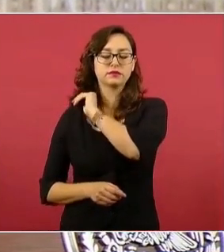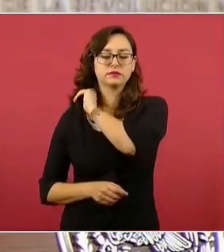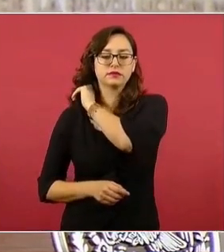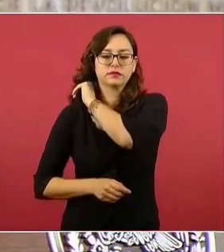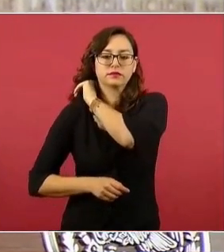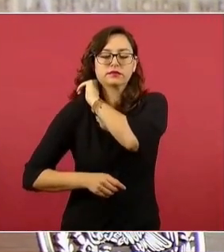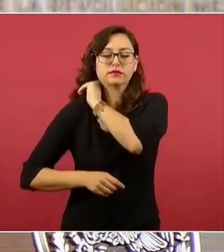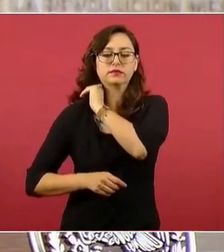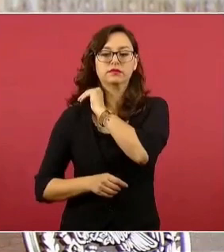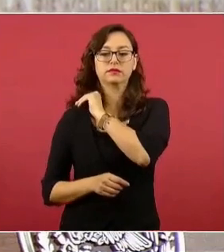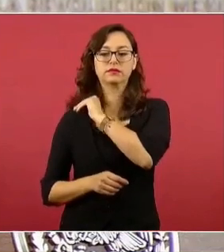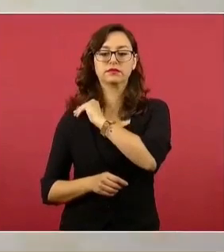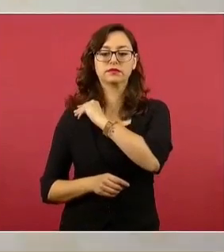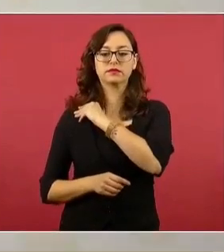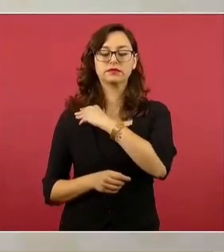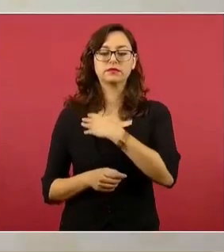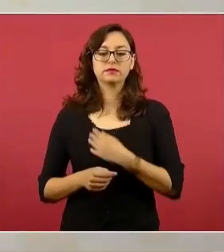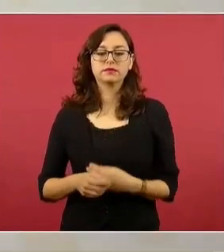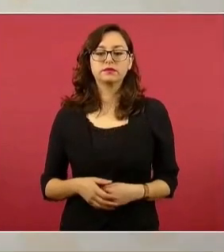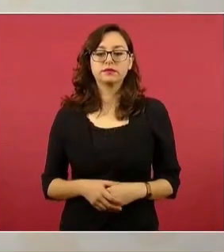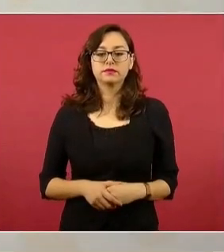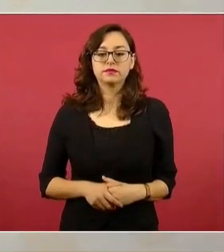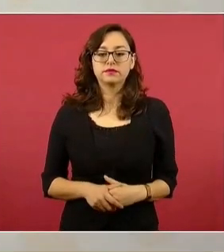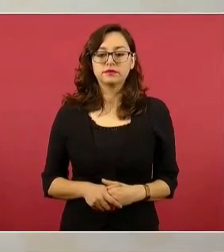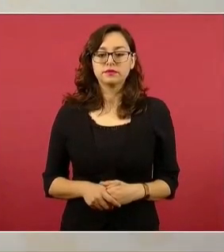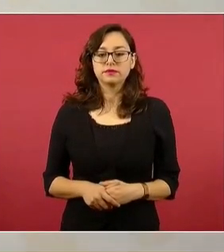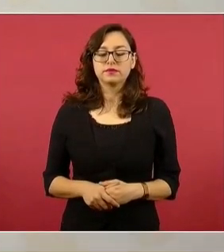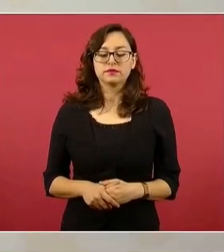gracias al pueblo